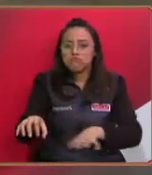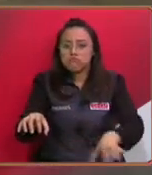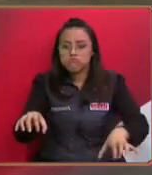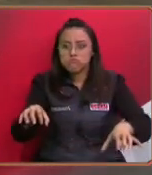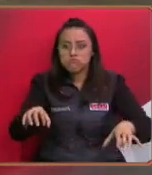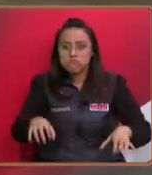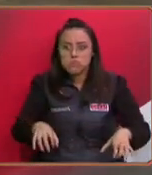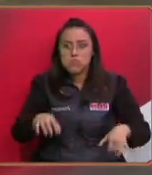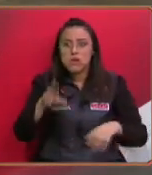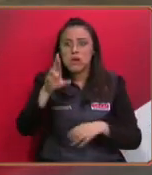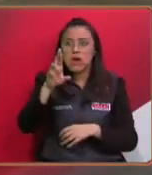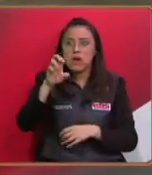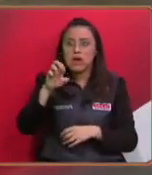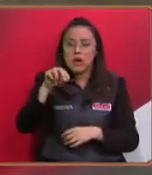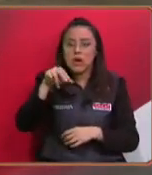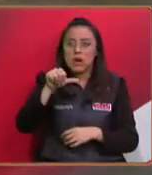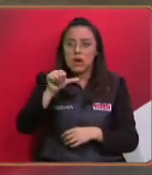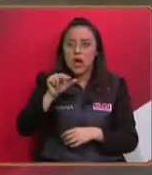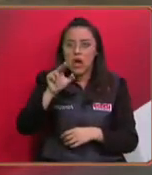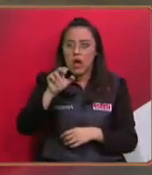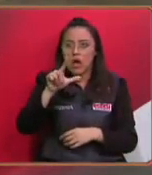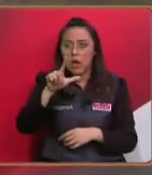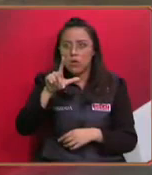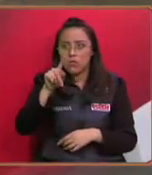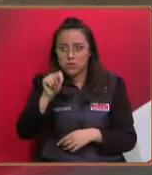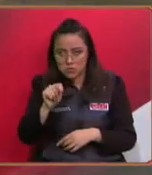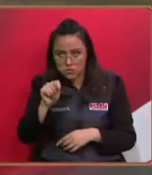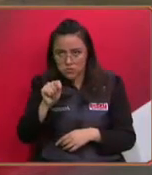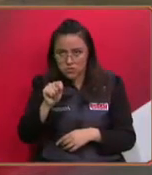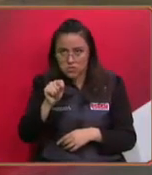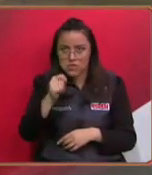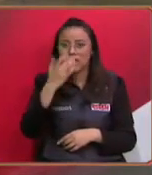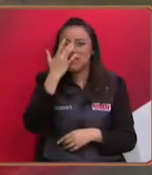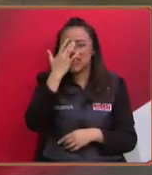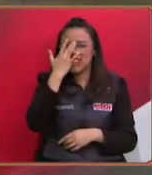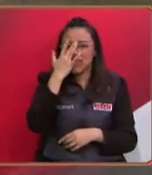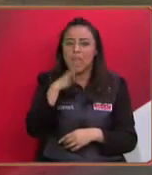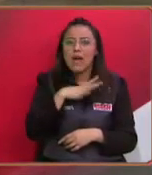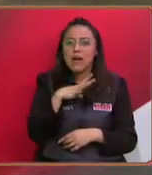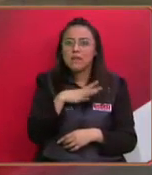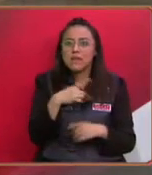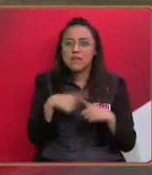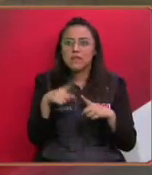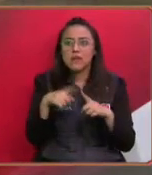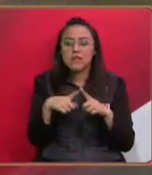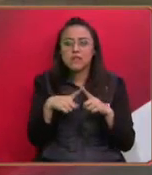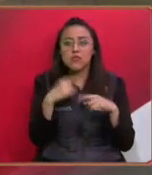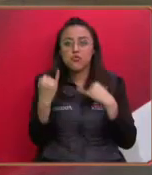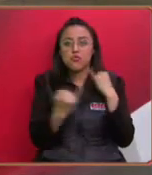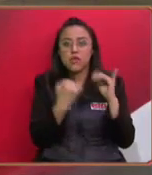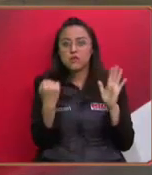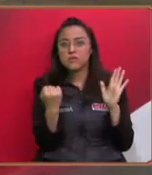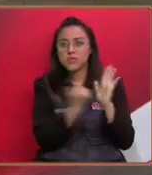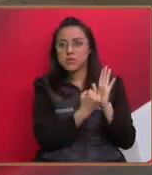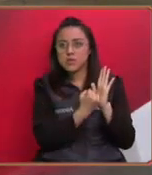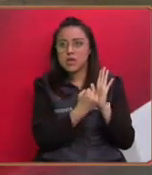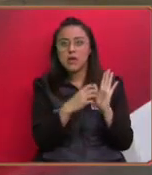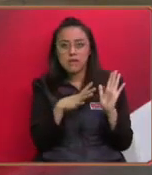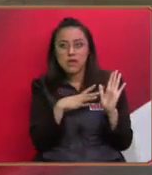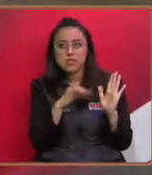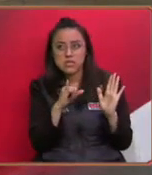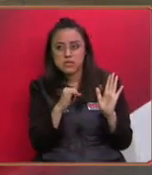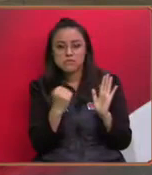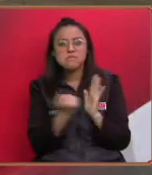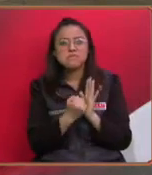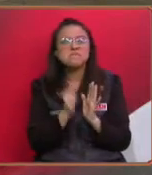unidad de Renault de ustedes. ¿Sí? Me refiero a la Oroch, ¿no? Sí. La Oroch, que está logotipada con juguetón. Tengo imágenes de ello